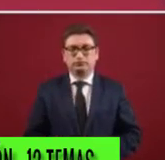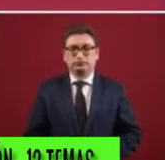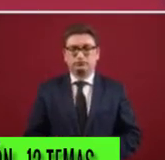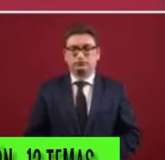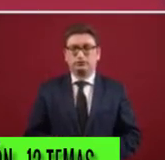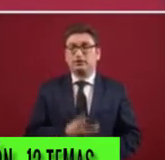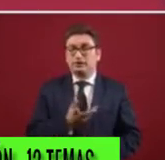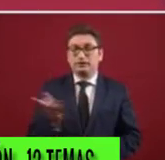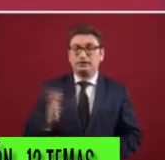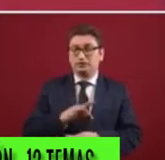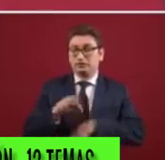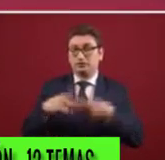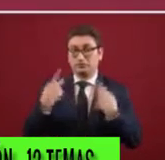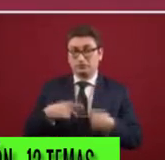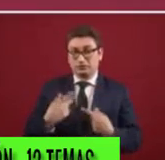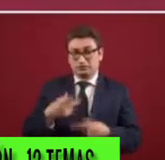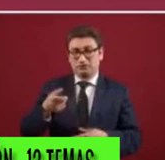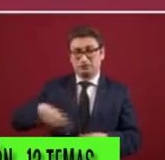Ya la gente